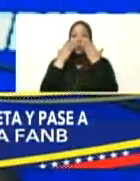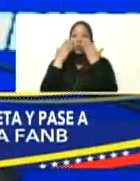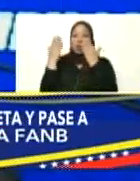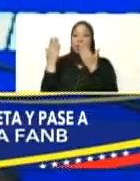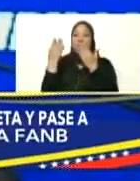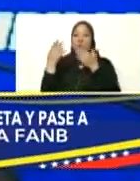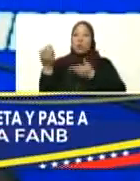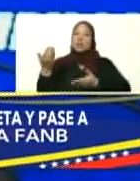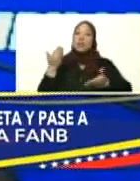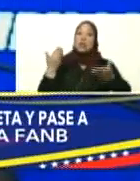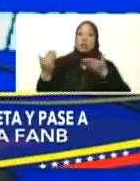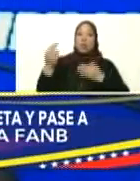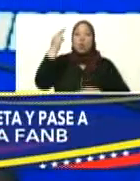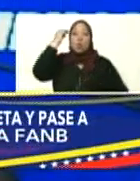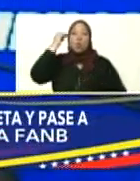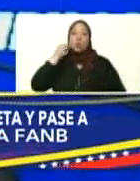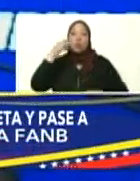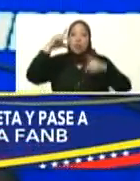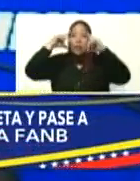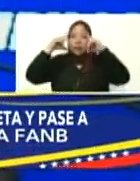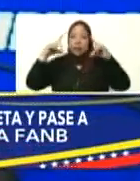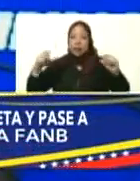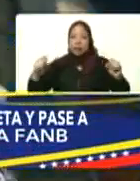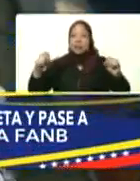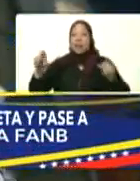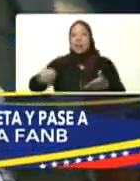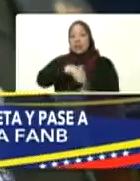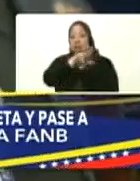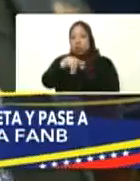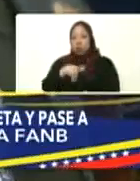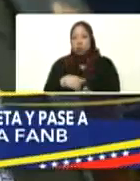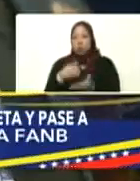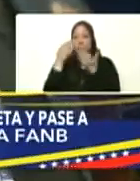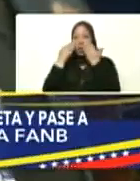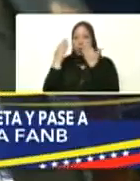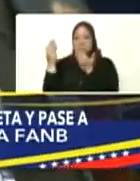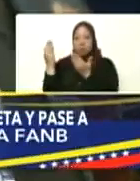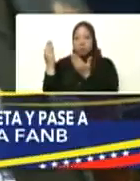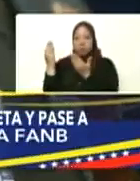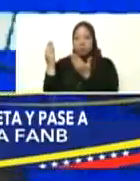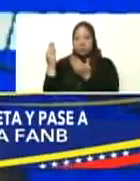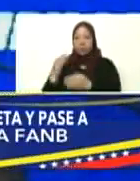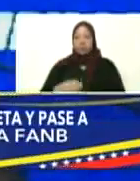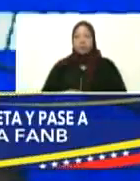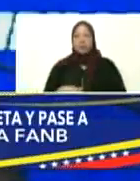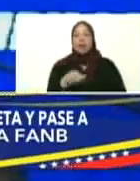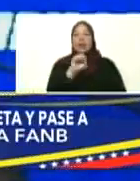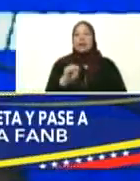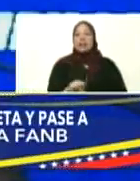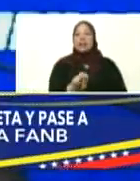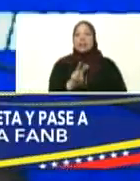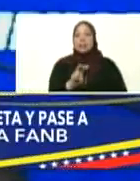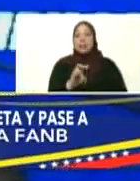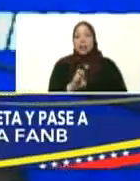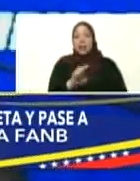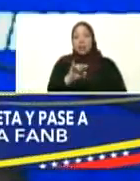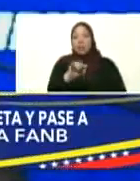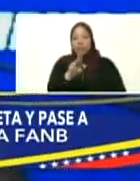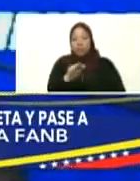del Servicio Bolivariano de Inteligencia Nacional, SEBIN. General de División Dilio